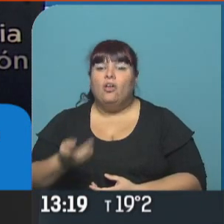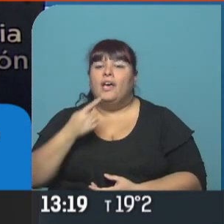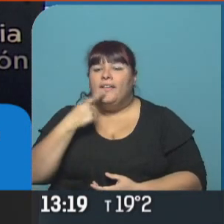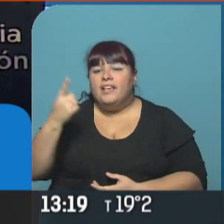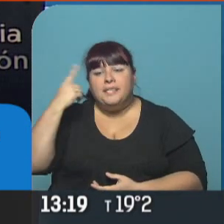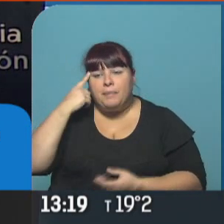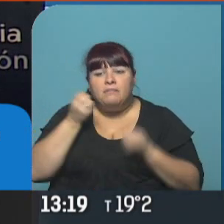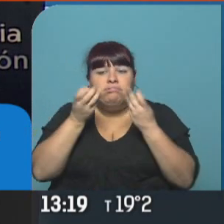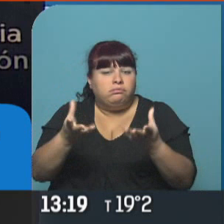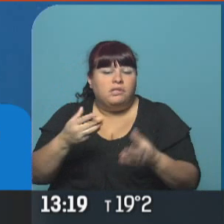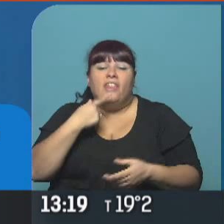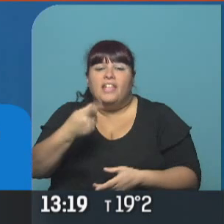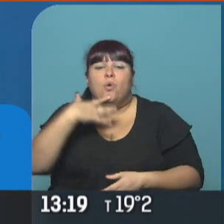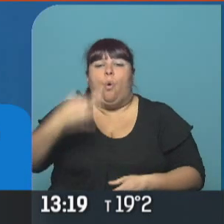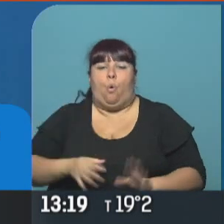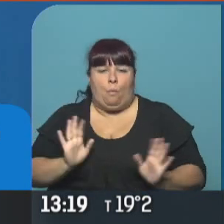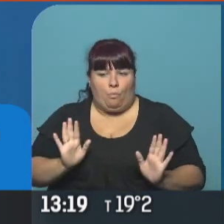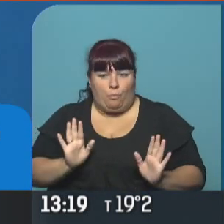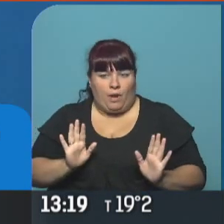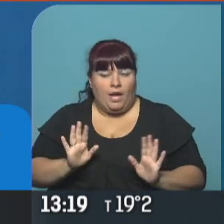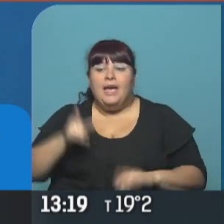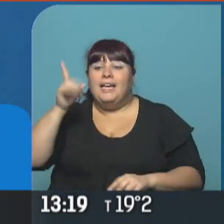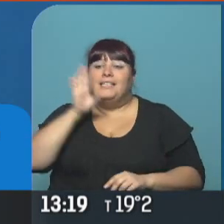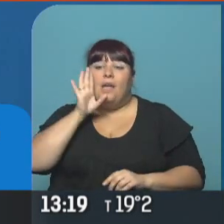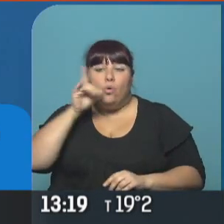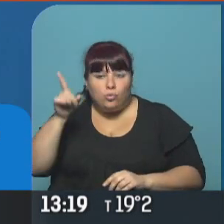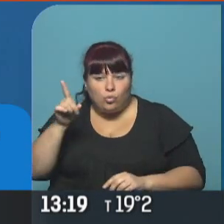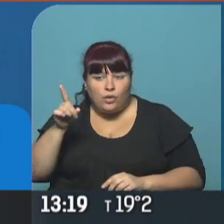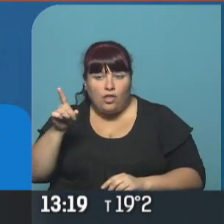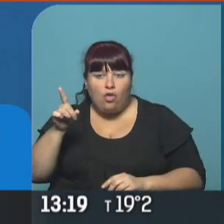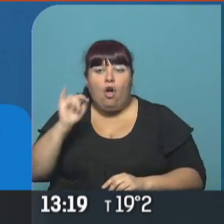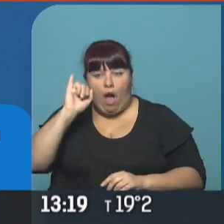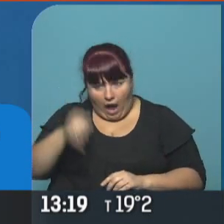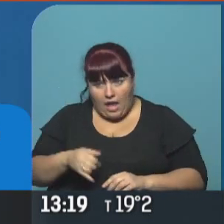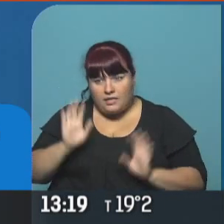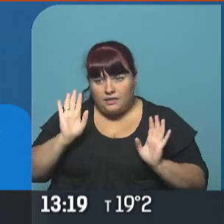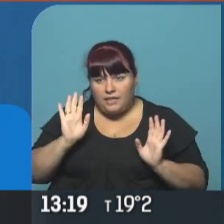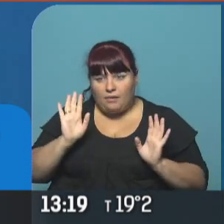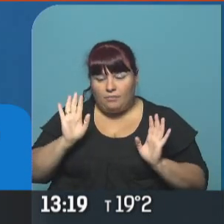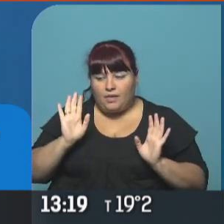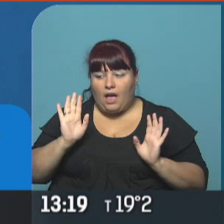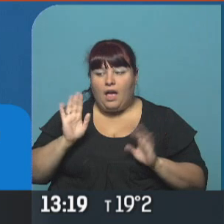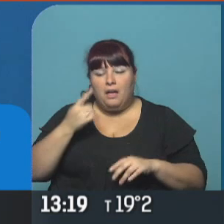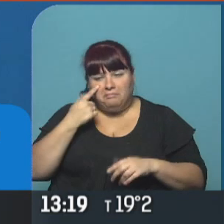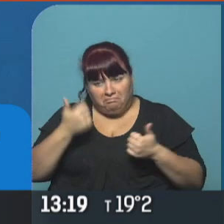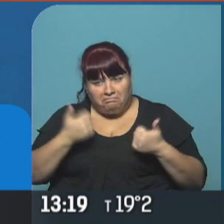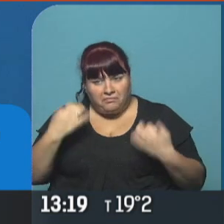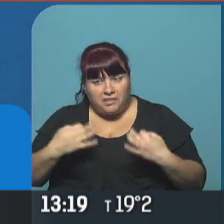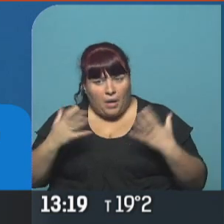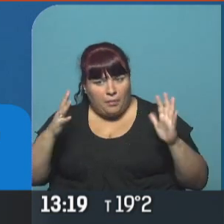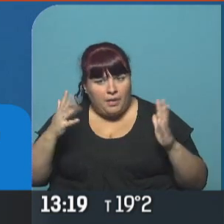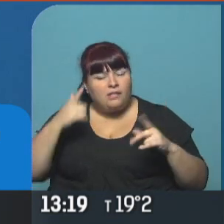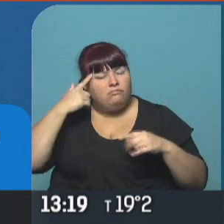lo que piensa y hace lo que dice. Los Estados Unidos aceptan y lo ven con beneplácito esto.